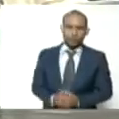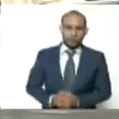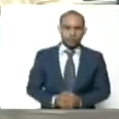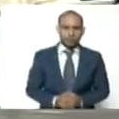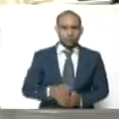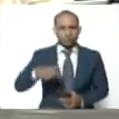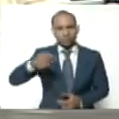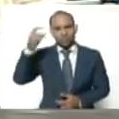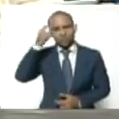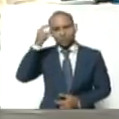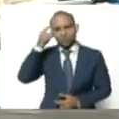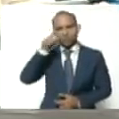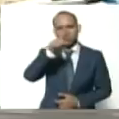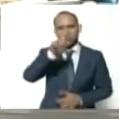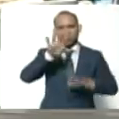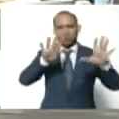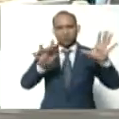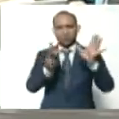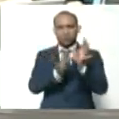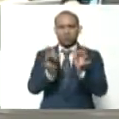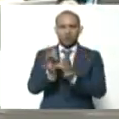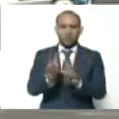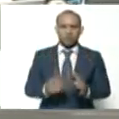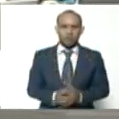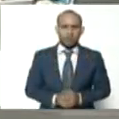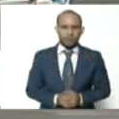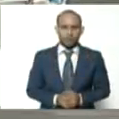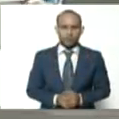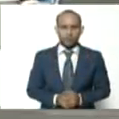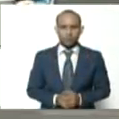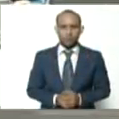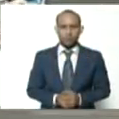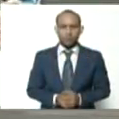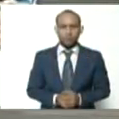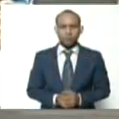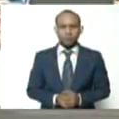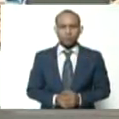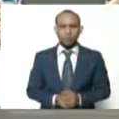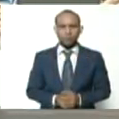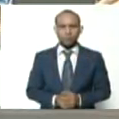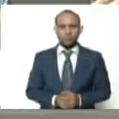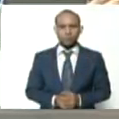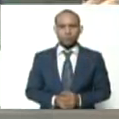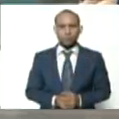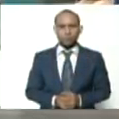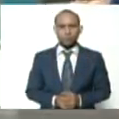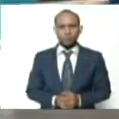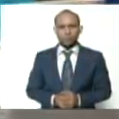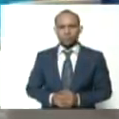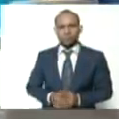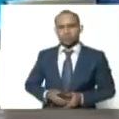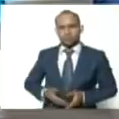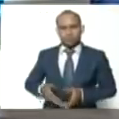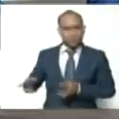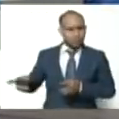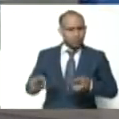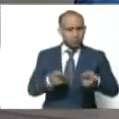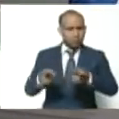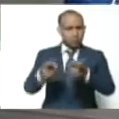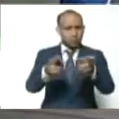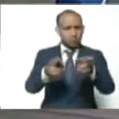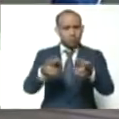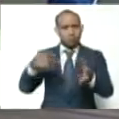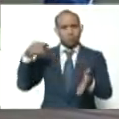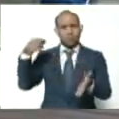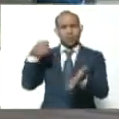fecha, 19 de abril. 19 de abril. Ahí la tenemos. Rumbo a la